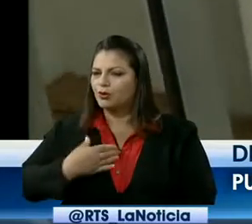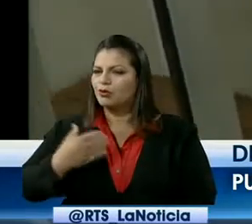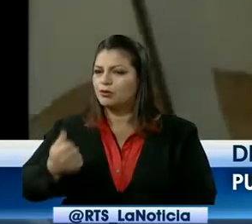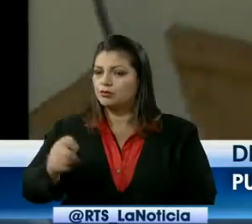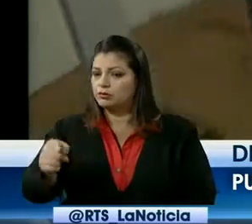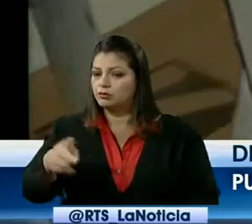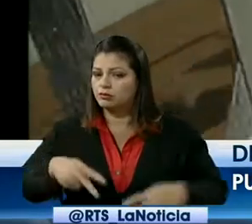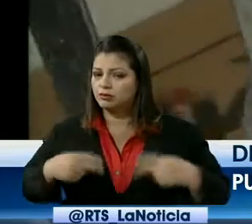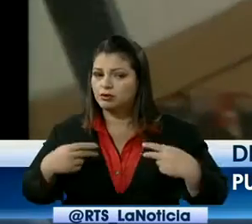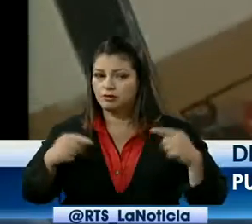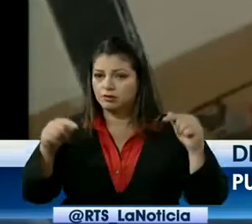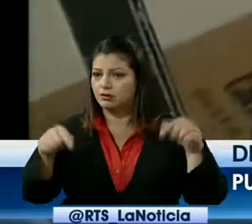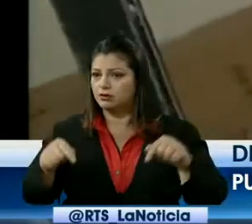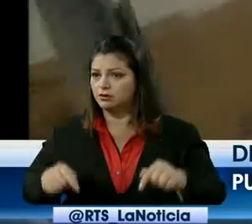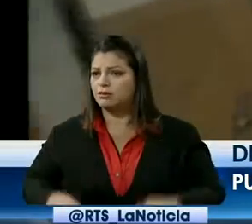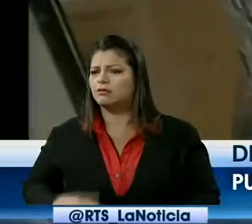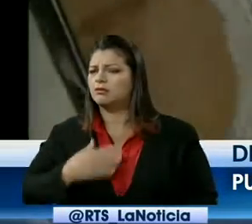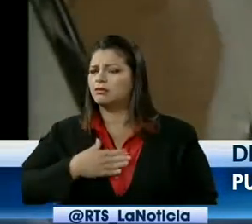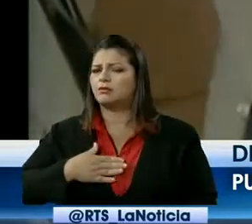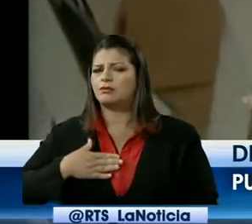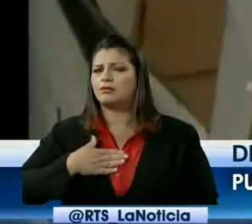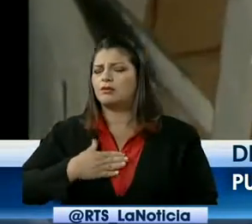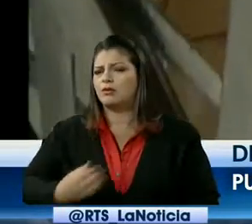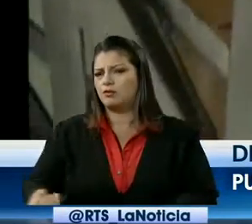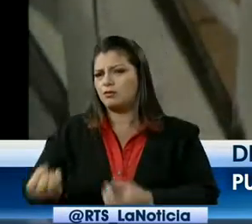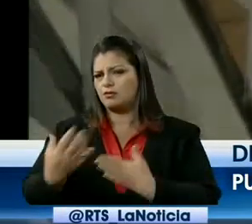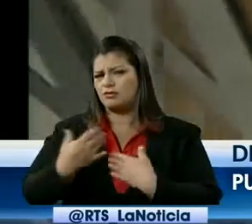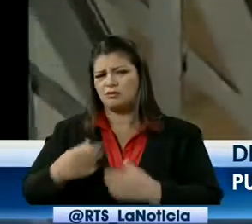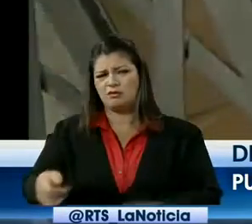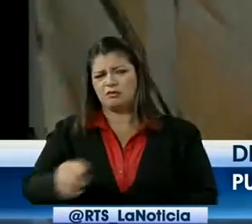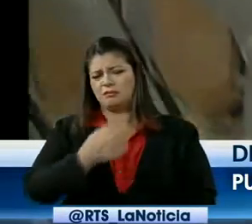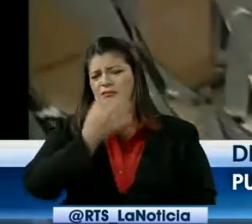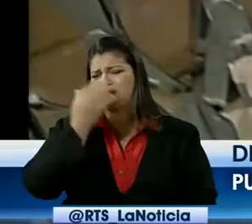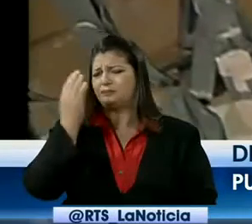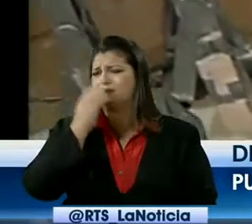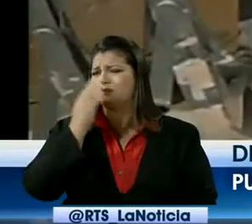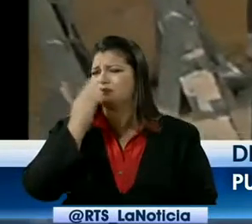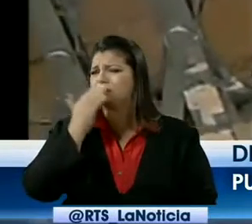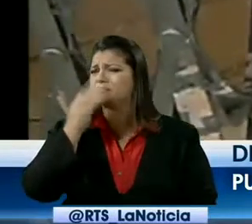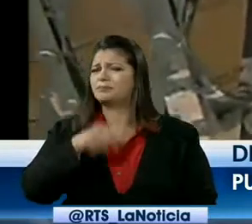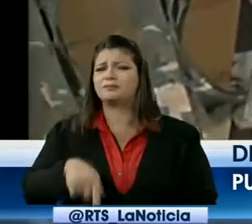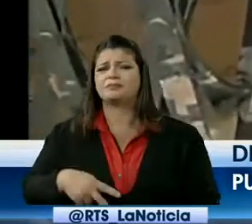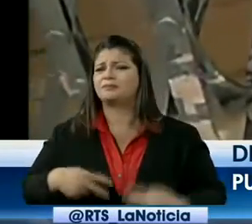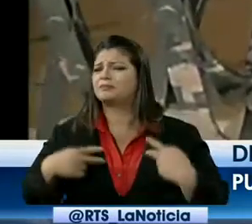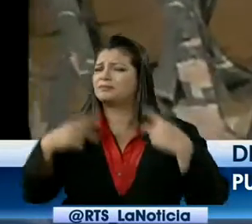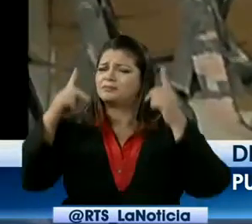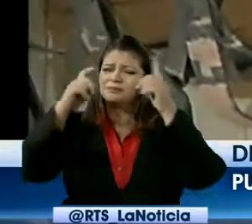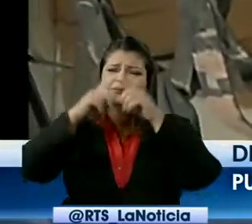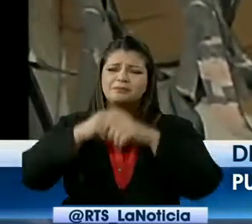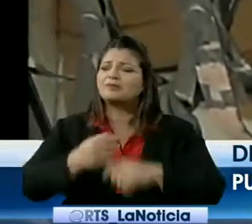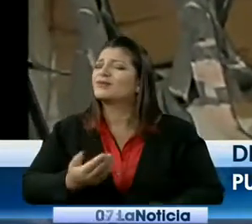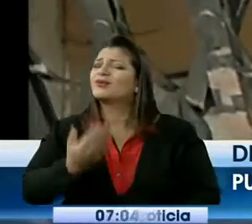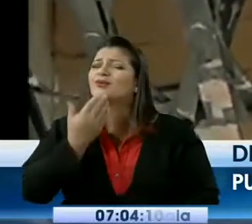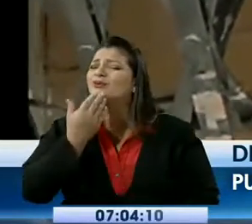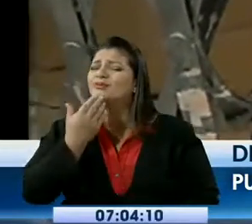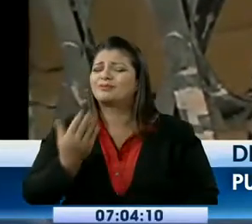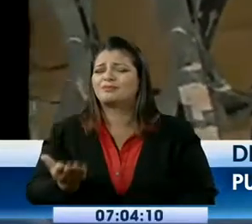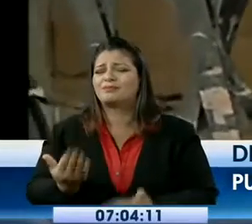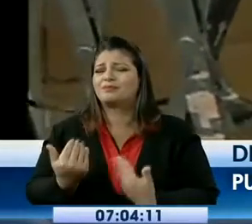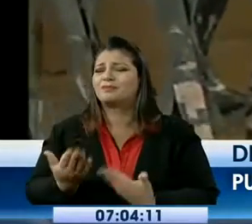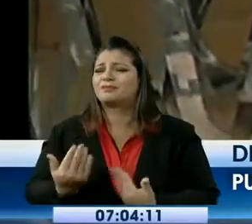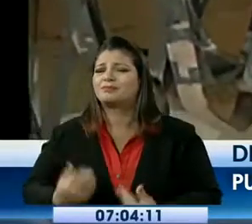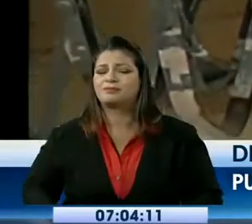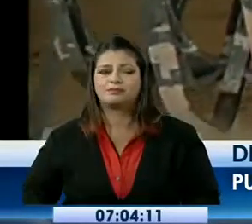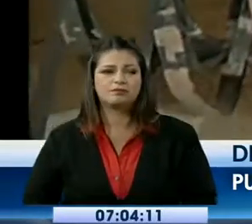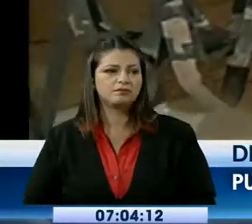sector. Cuéntenos, yo aquí tengo pocos minutos y ya me desmayo el olor. ¿Qué tan complicado es para ustedes vivir con esto? Sí, este es un